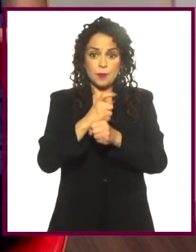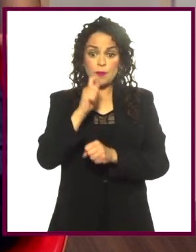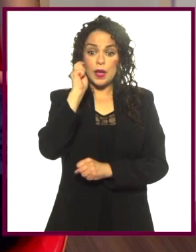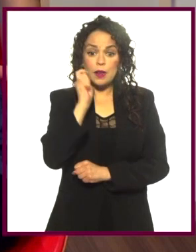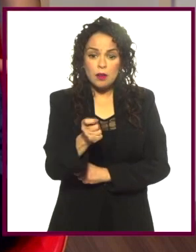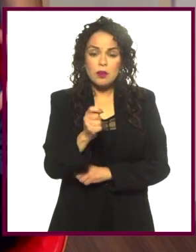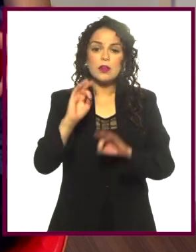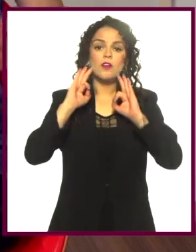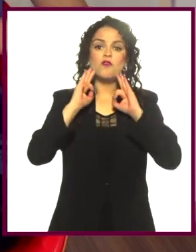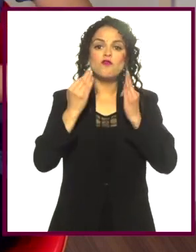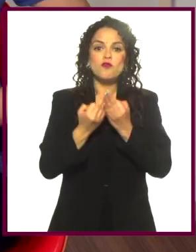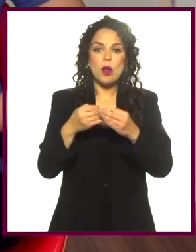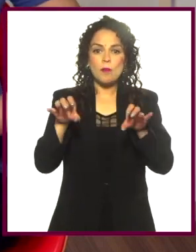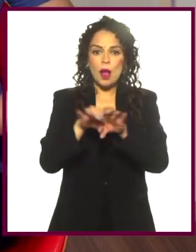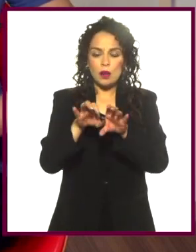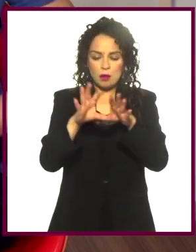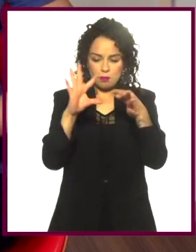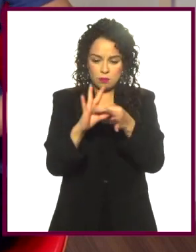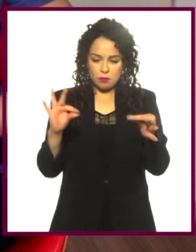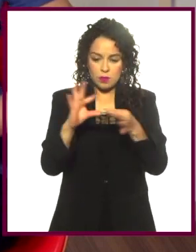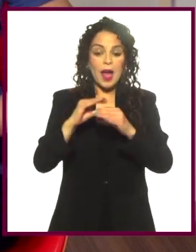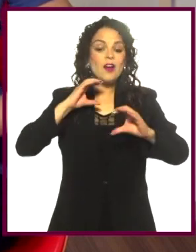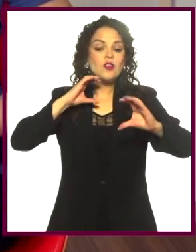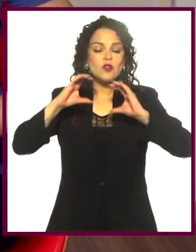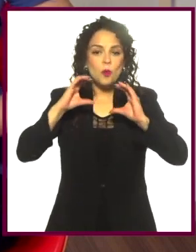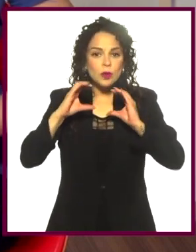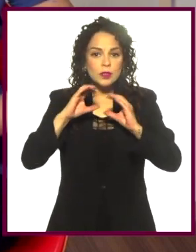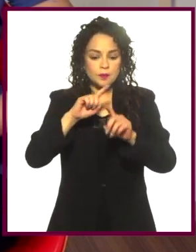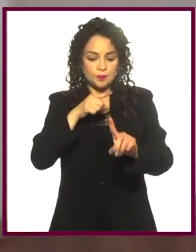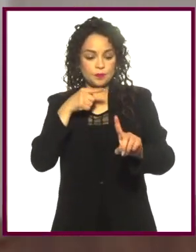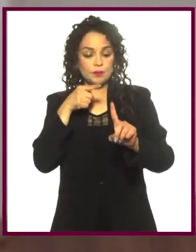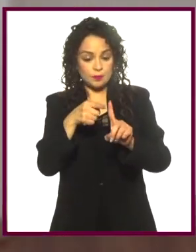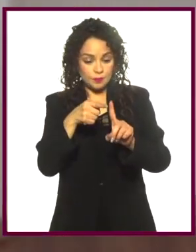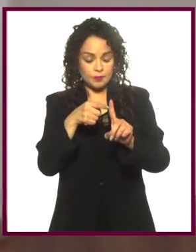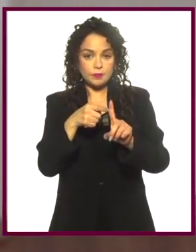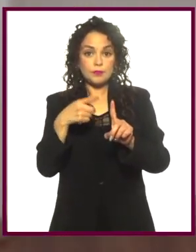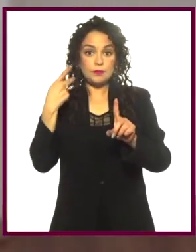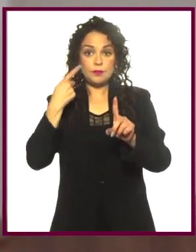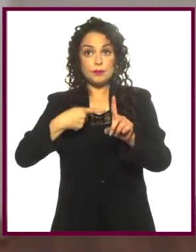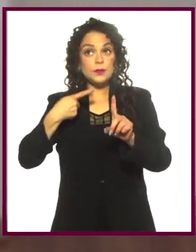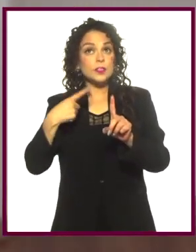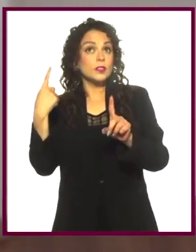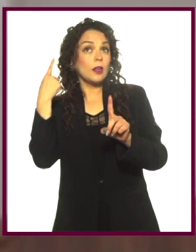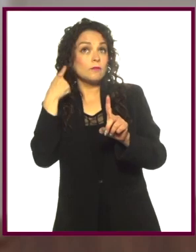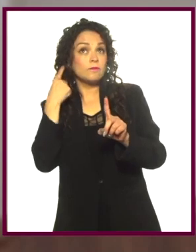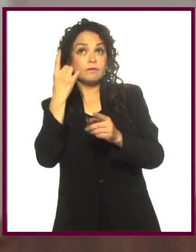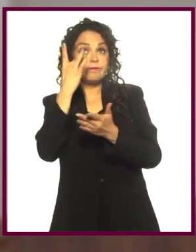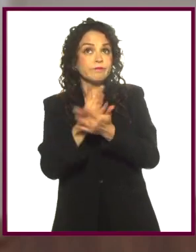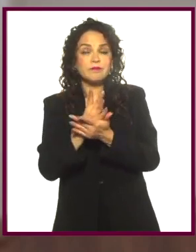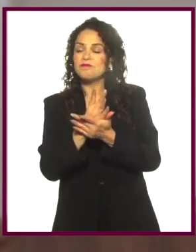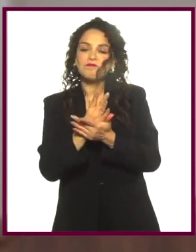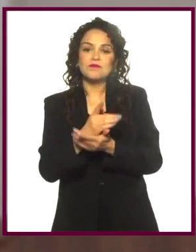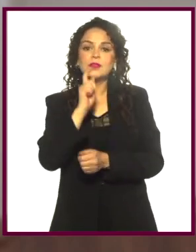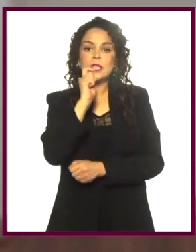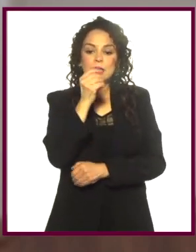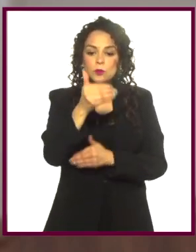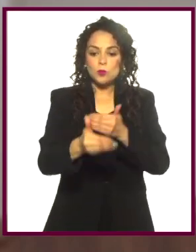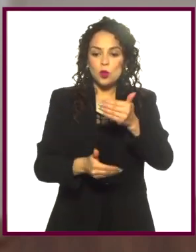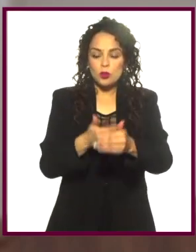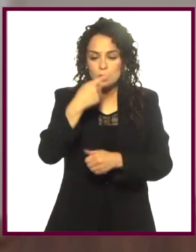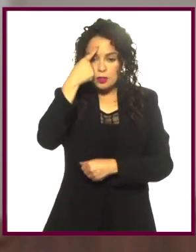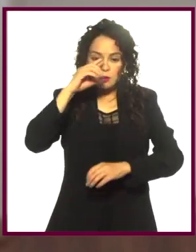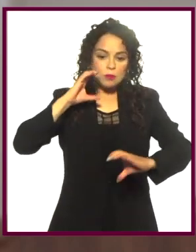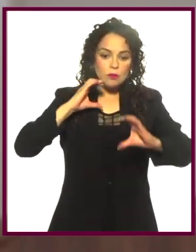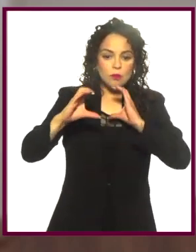modelo descriptivo de la comunicación. En él, el receptor deja de ser un mero escucha y comienza a aportar al proceso